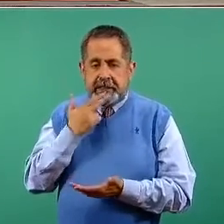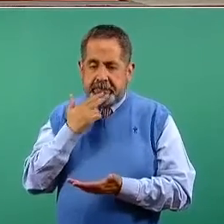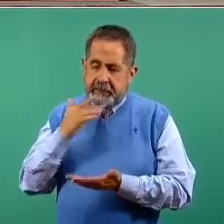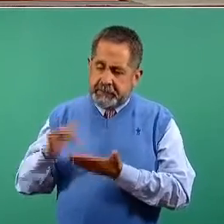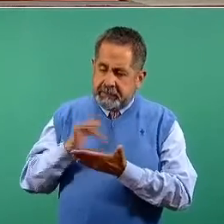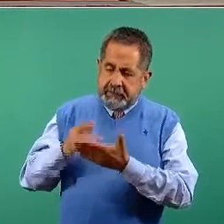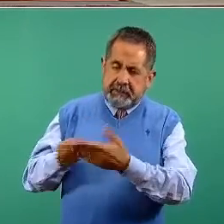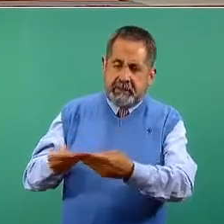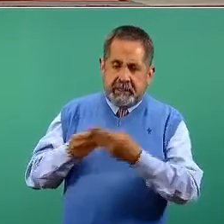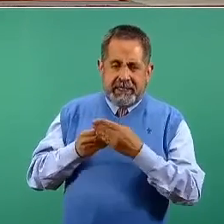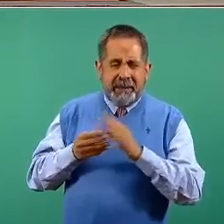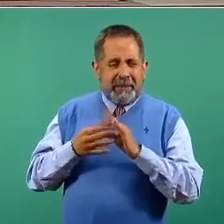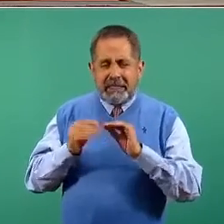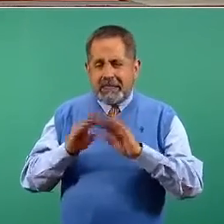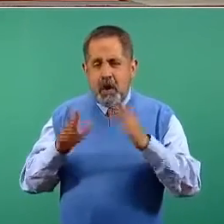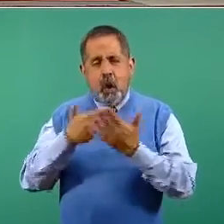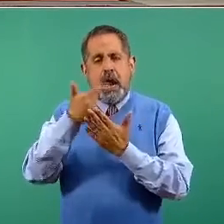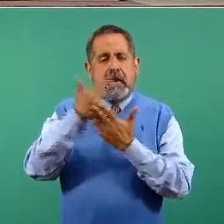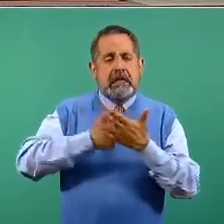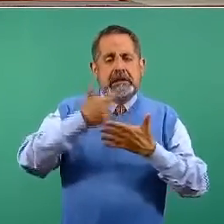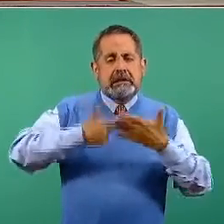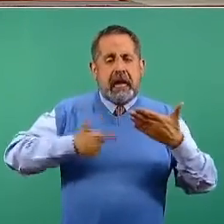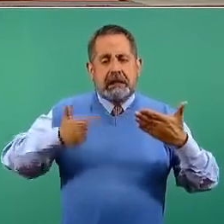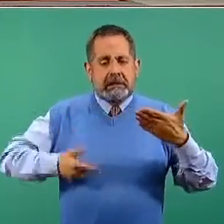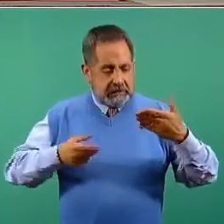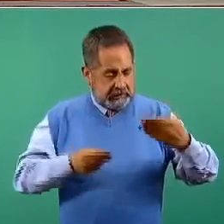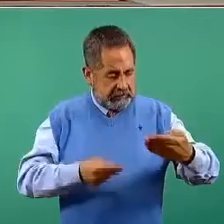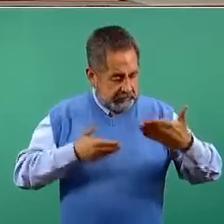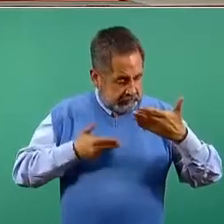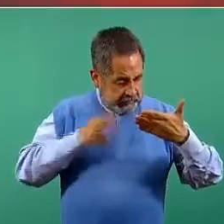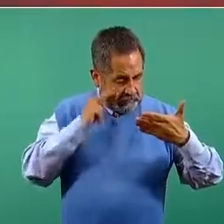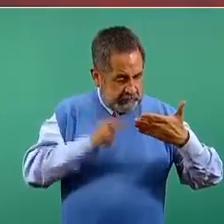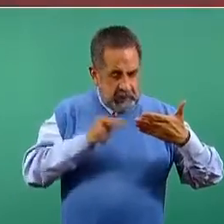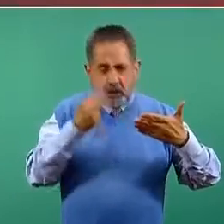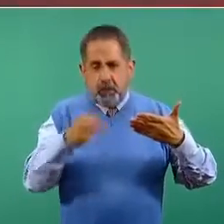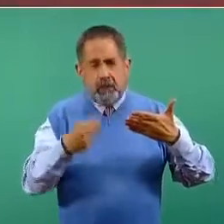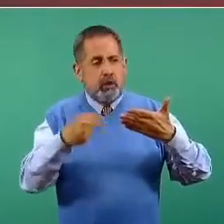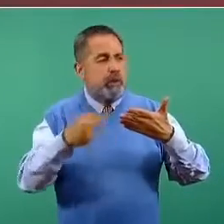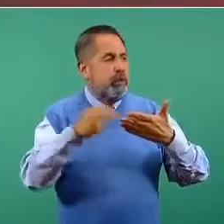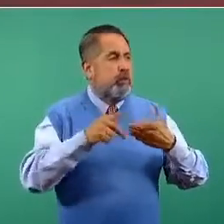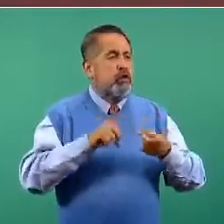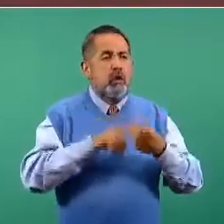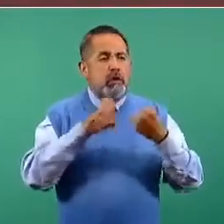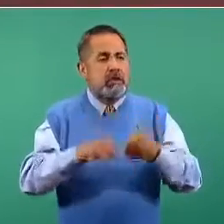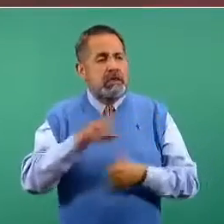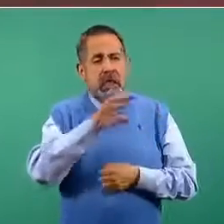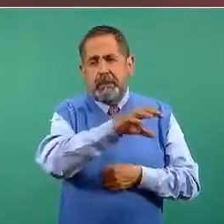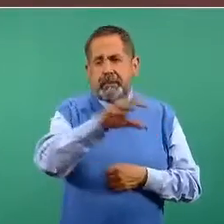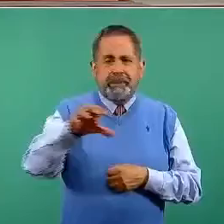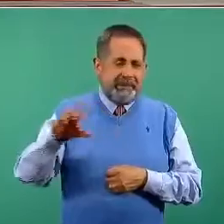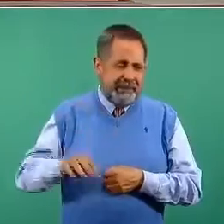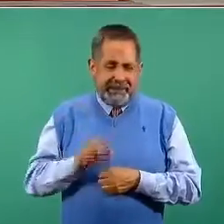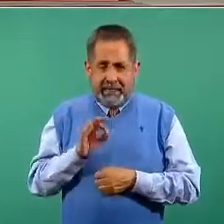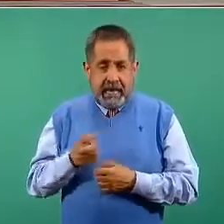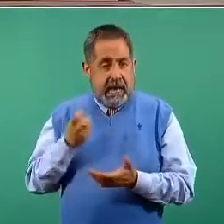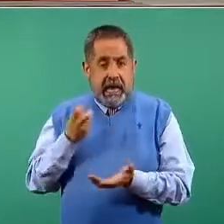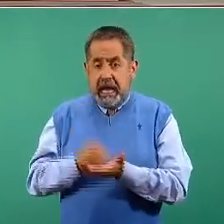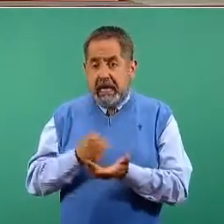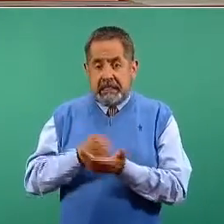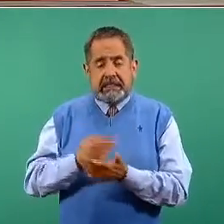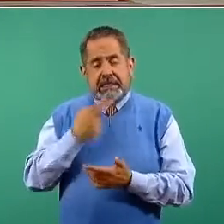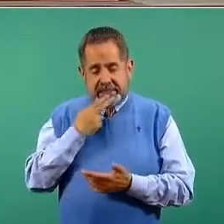da, con un nivel de detalle muy grande, cuáles son las distribuciones poblacionales. Sobre ese se ha